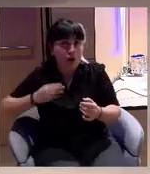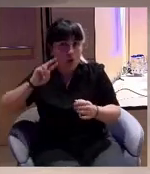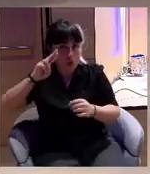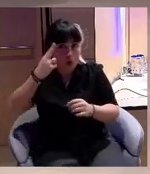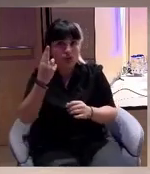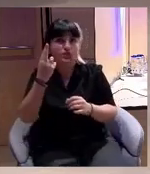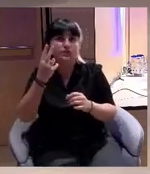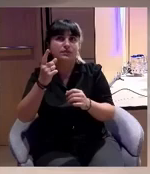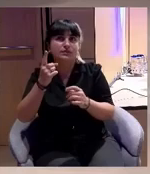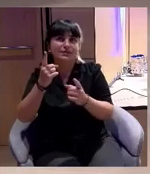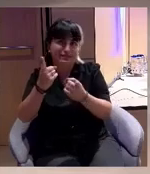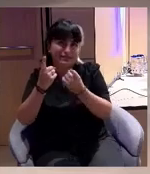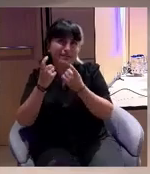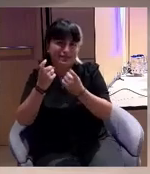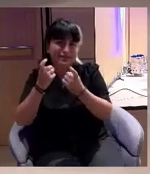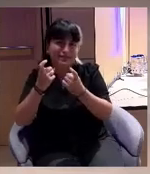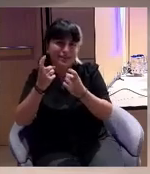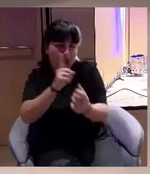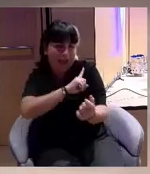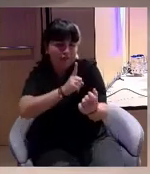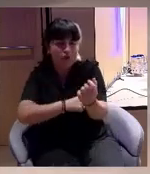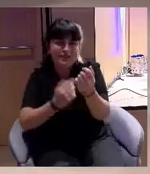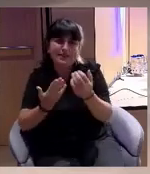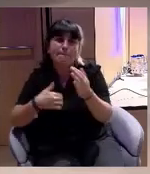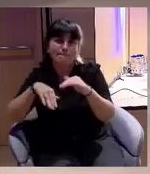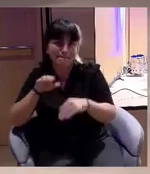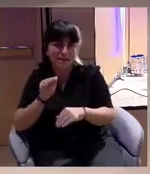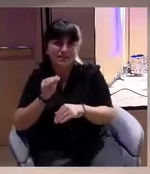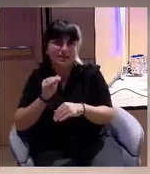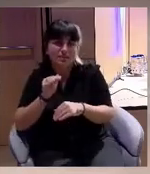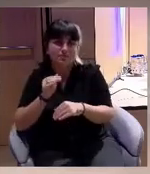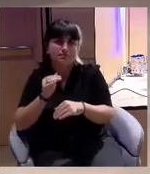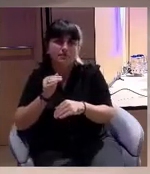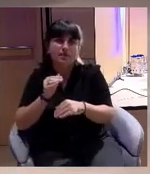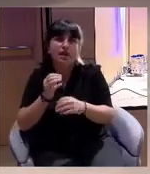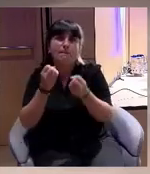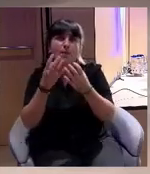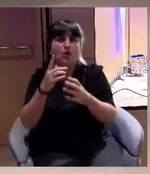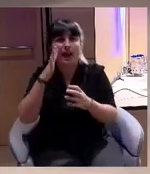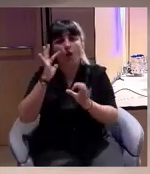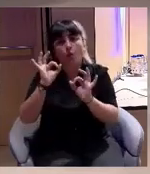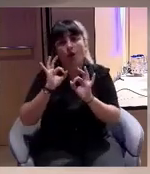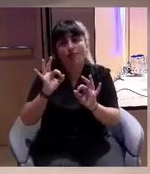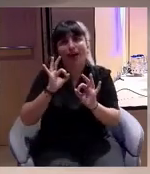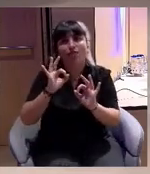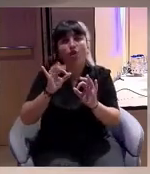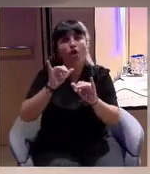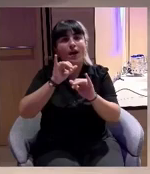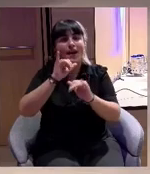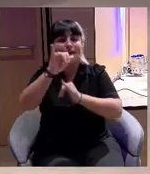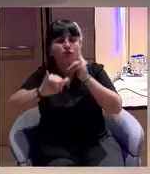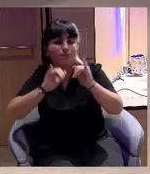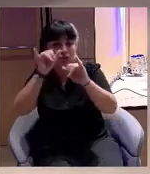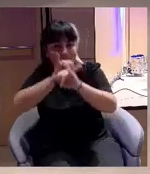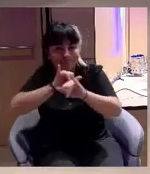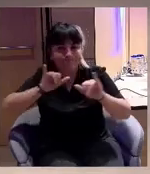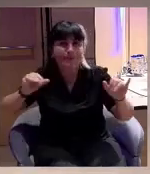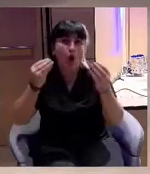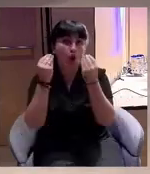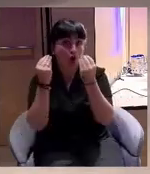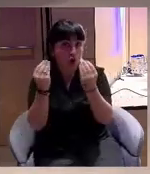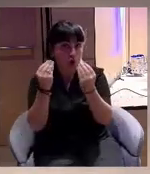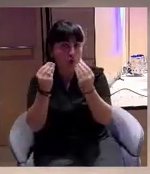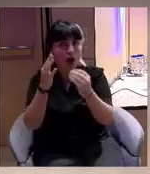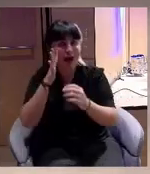hace en términos de las declaraciones que divulga y el formato en que se divulgan esas declaraciones No eso por un